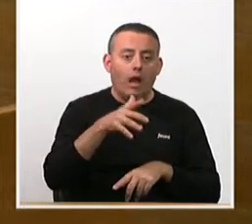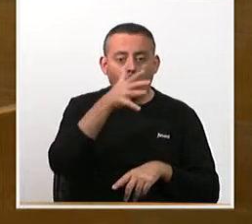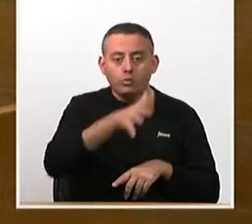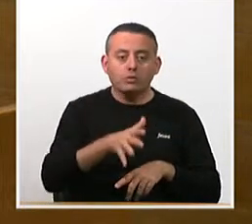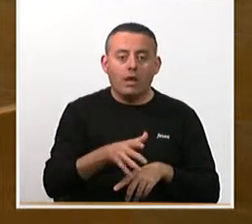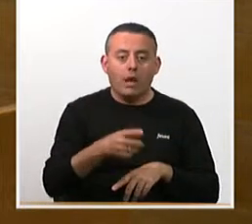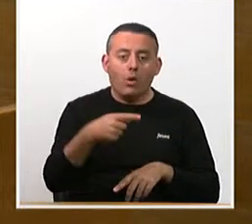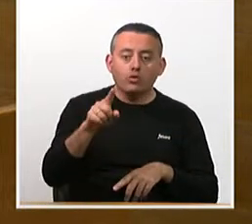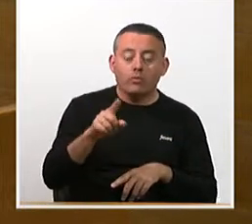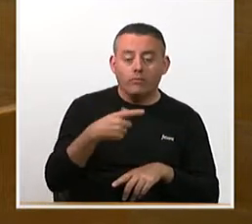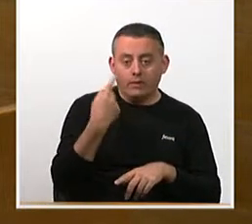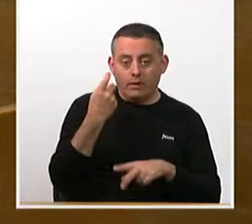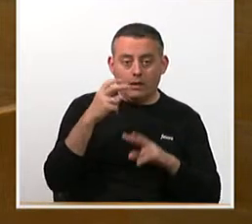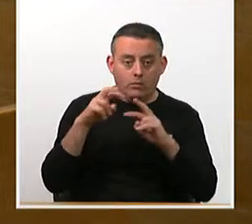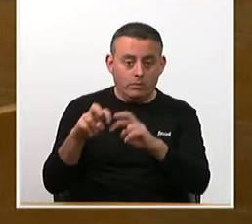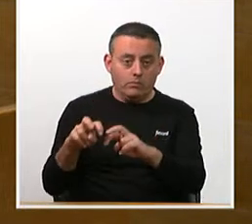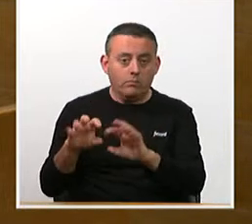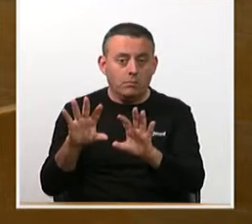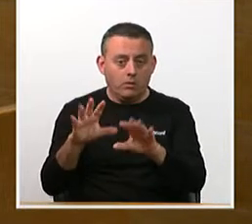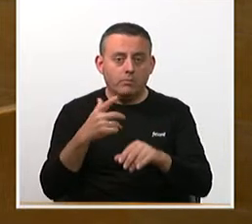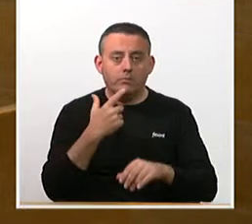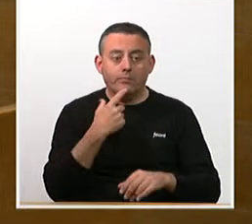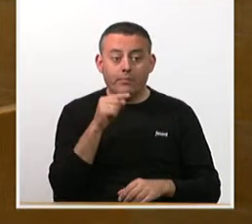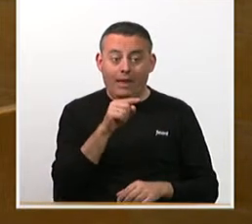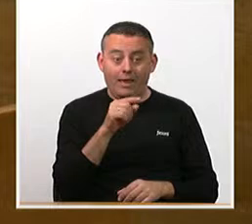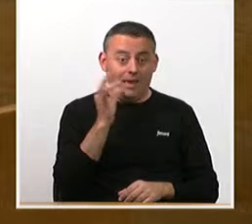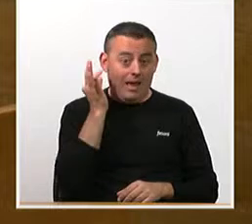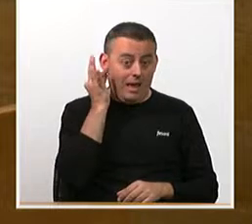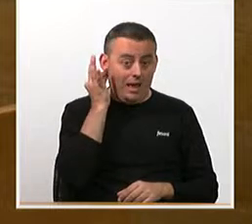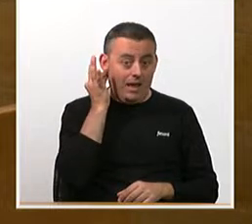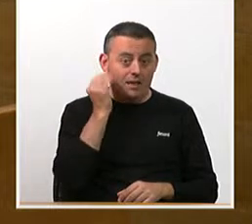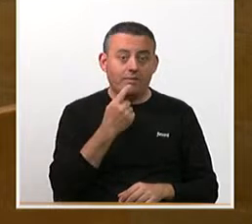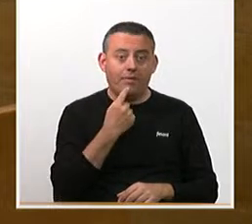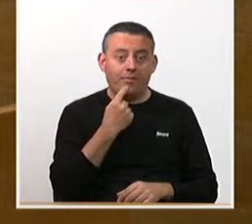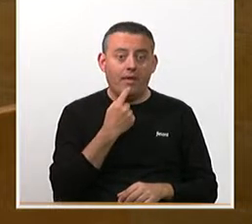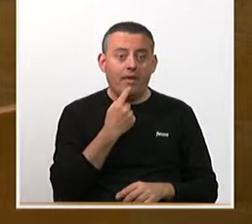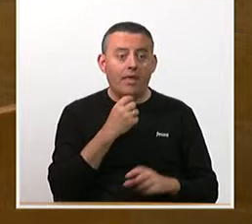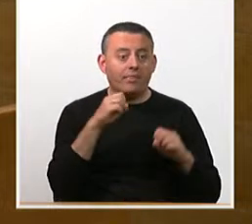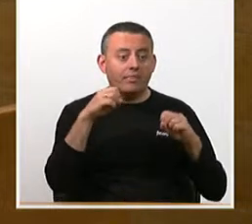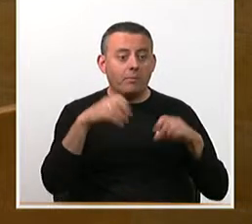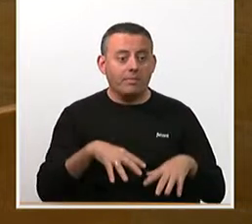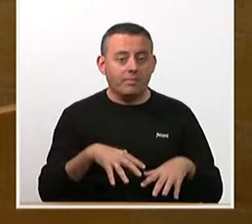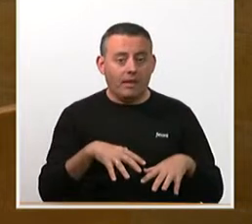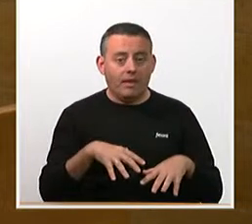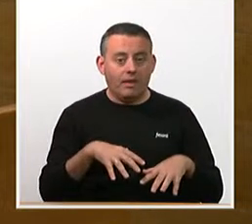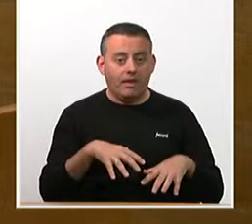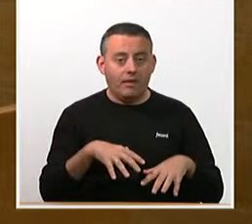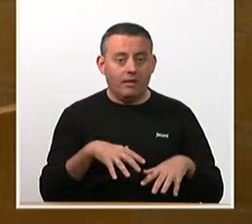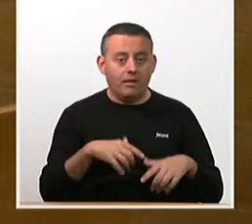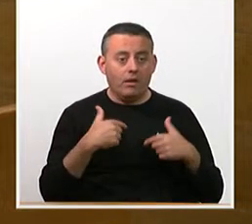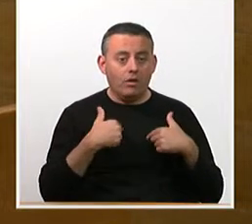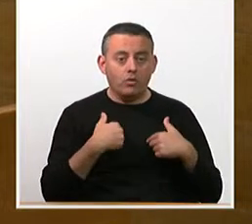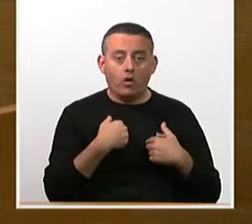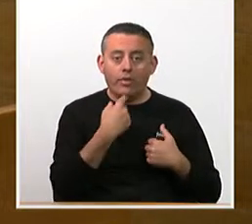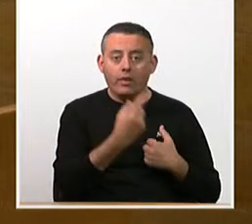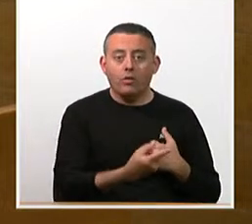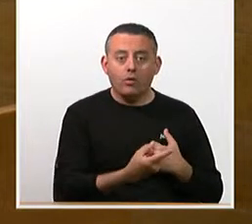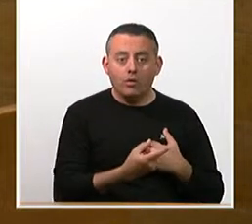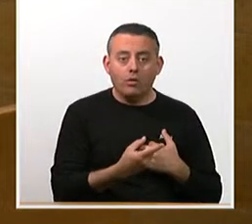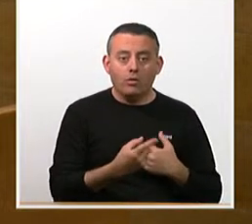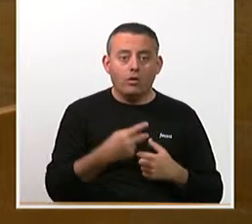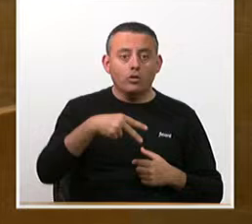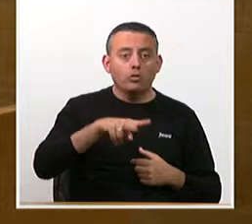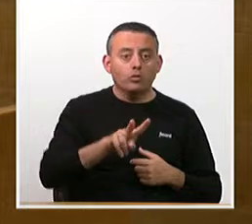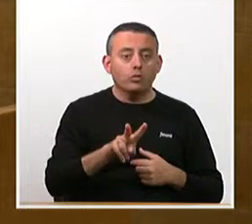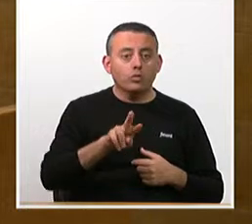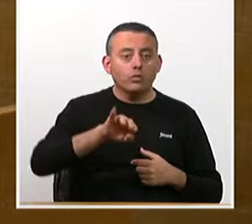cuando ella me llama a mí para decirme qué dimite lo que le dije es Nuria yo no